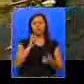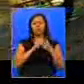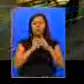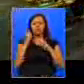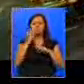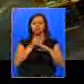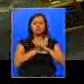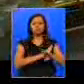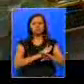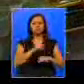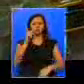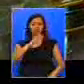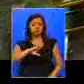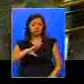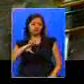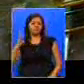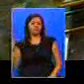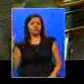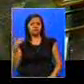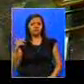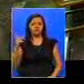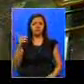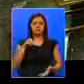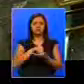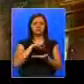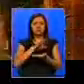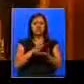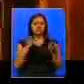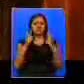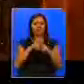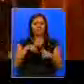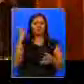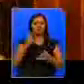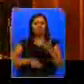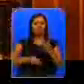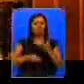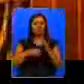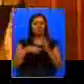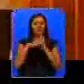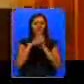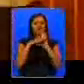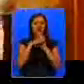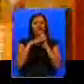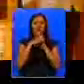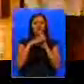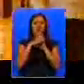como la prepotencia, no acaban de aplicar una multa a un banco por mantener